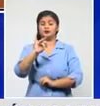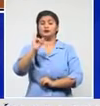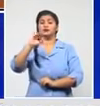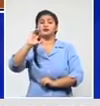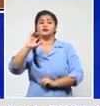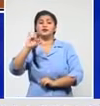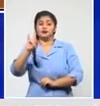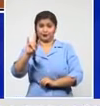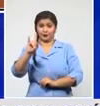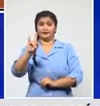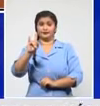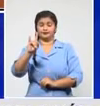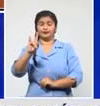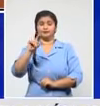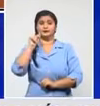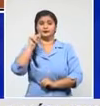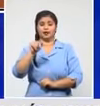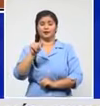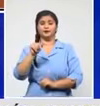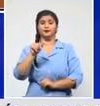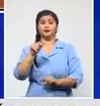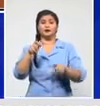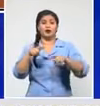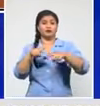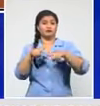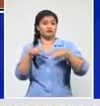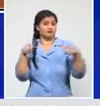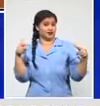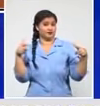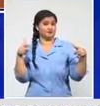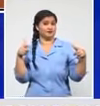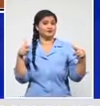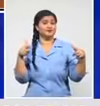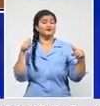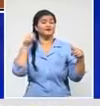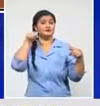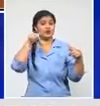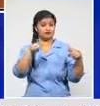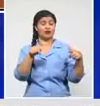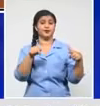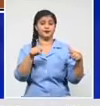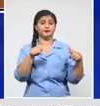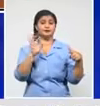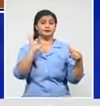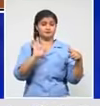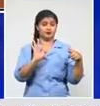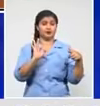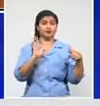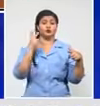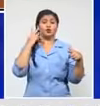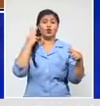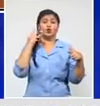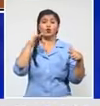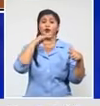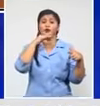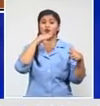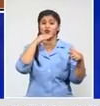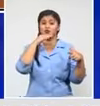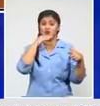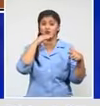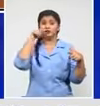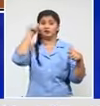58.769, pues que el mayor número, la tajada mayor del pastel, pues está en La